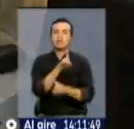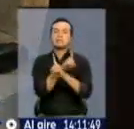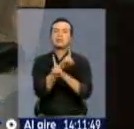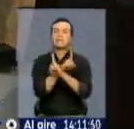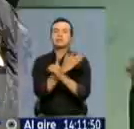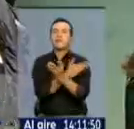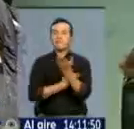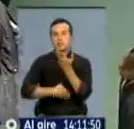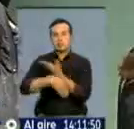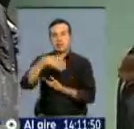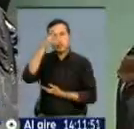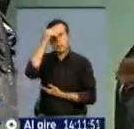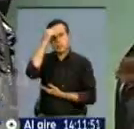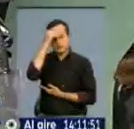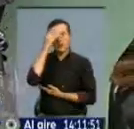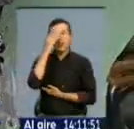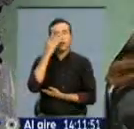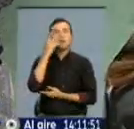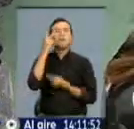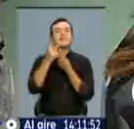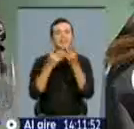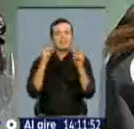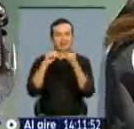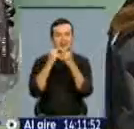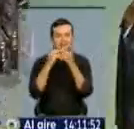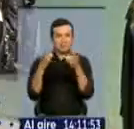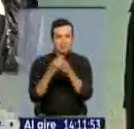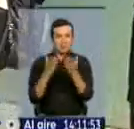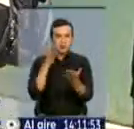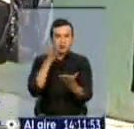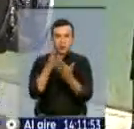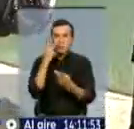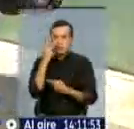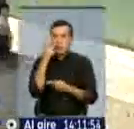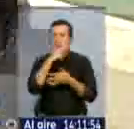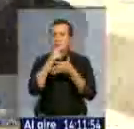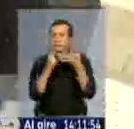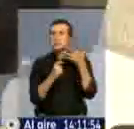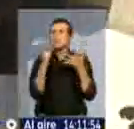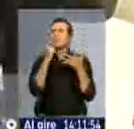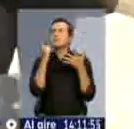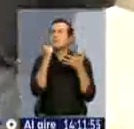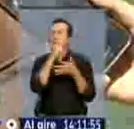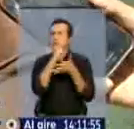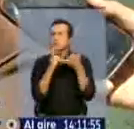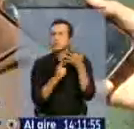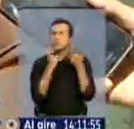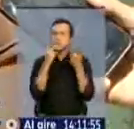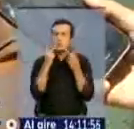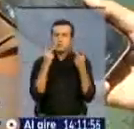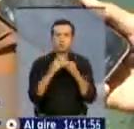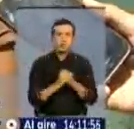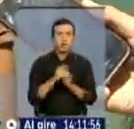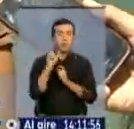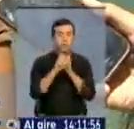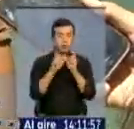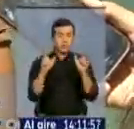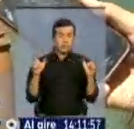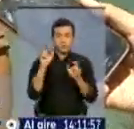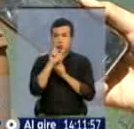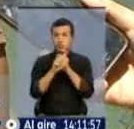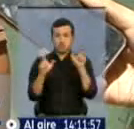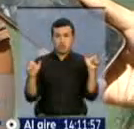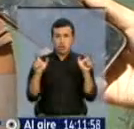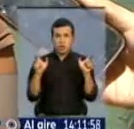física y mental, quien recibió la visita de la brigada en donde identificaron sus principales necesidades. Son unas personas indefensas que no